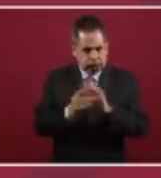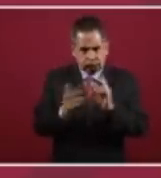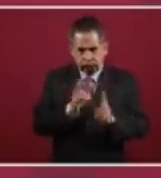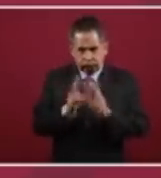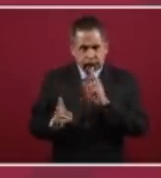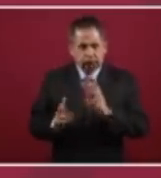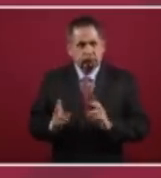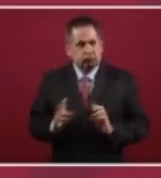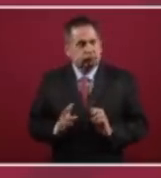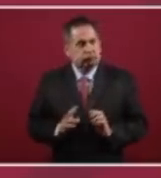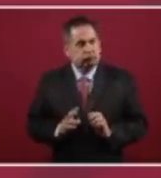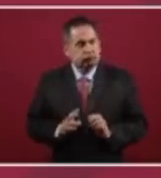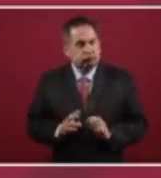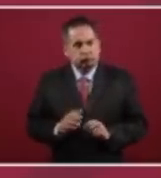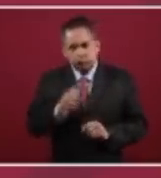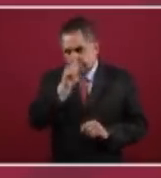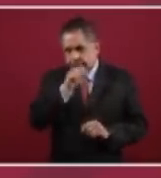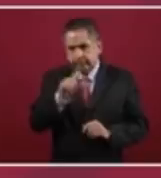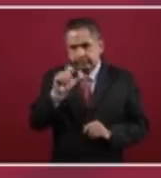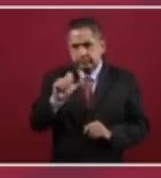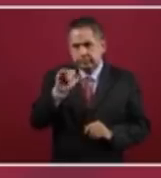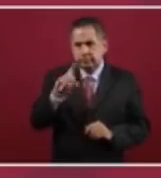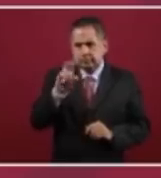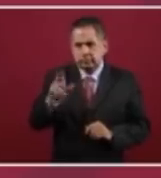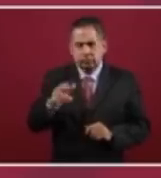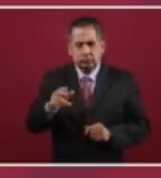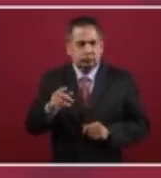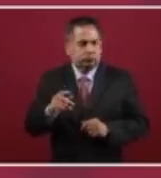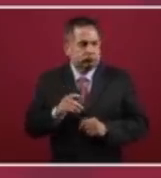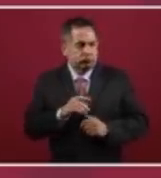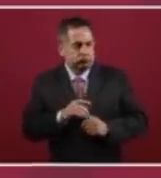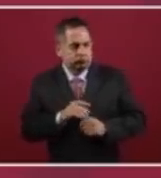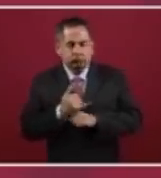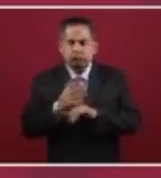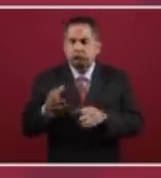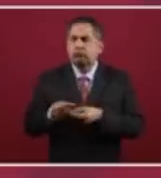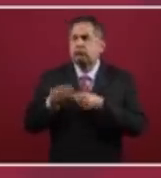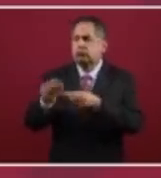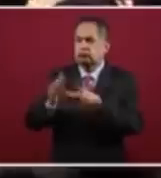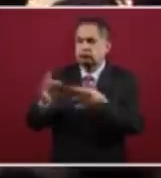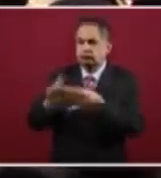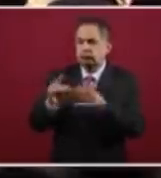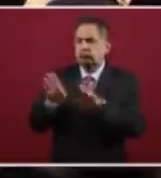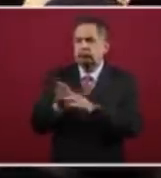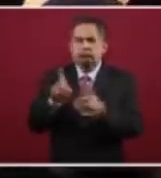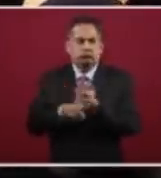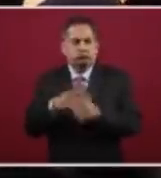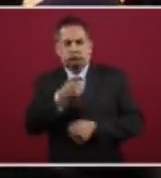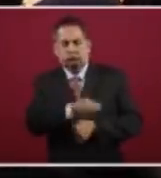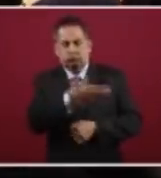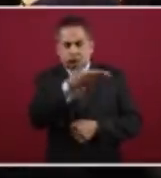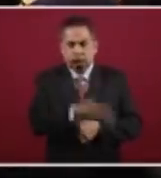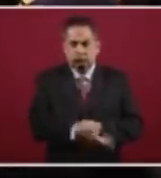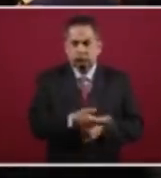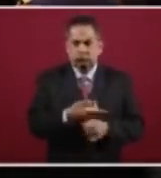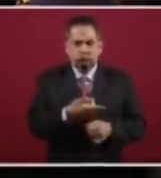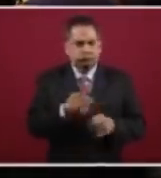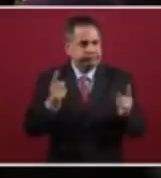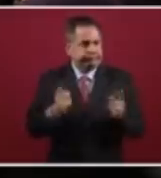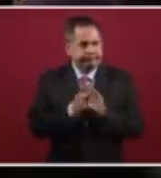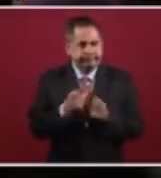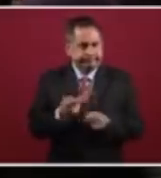y que Alejandro me presente un informe sobre este